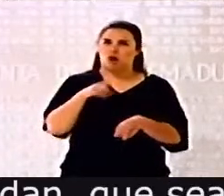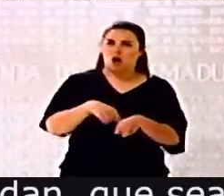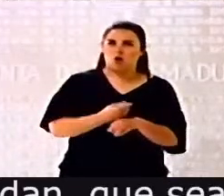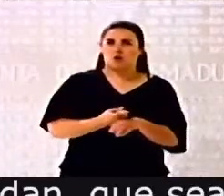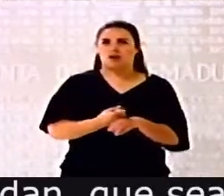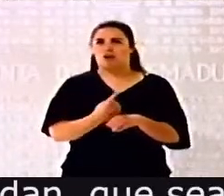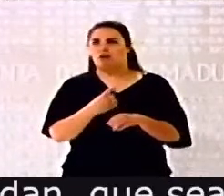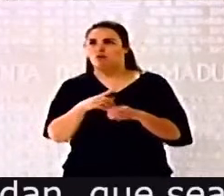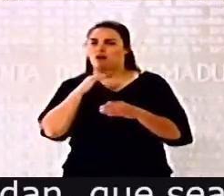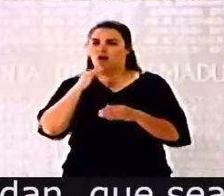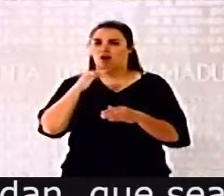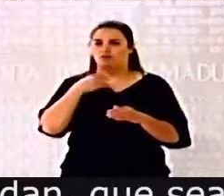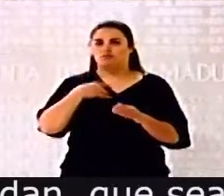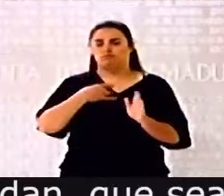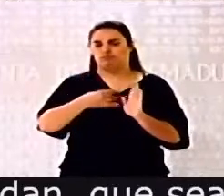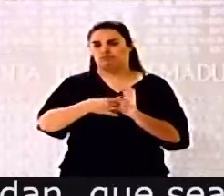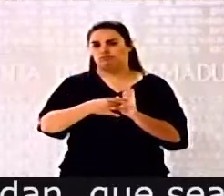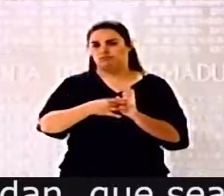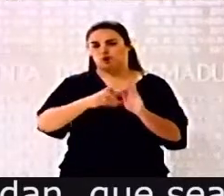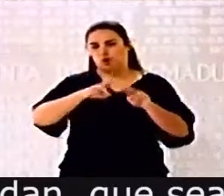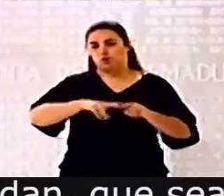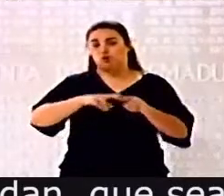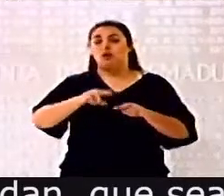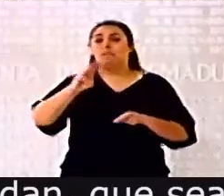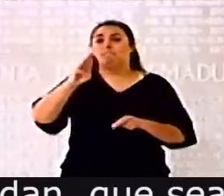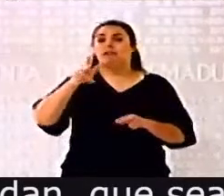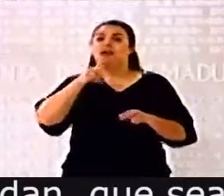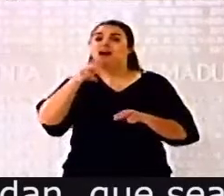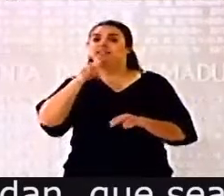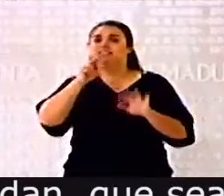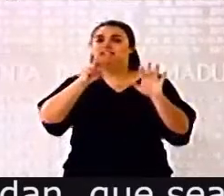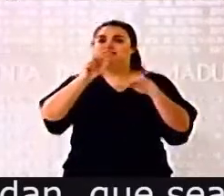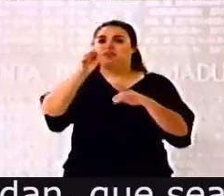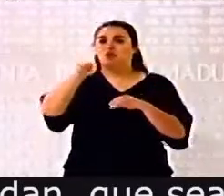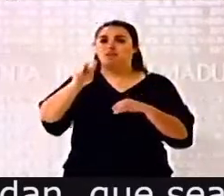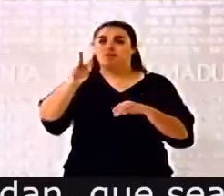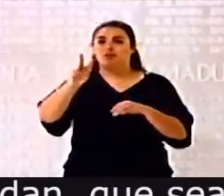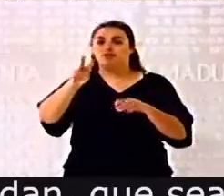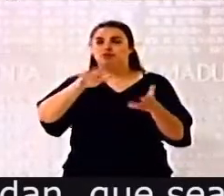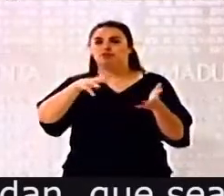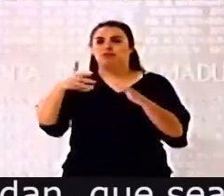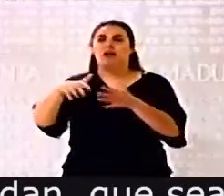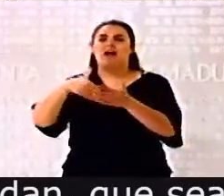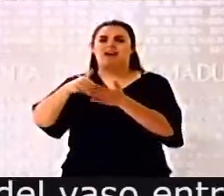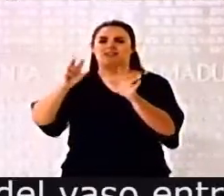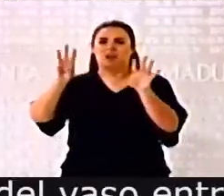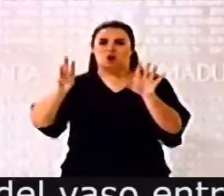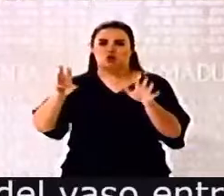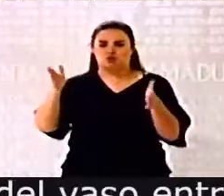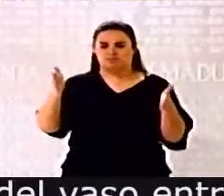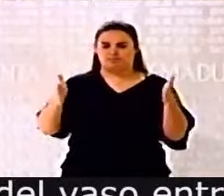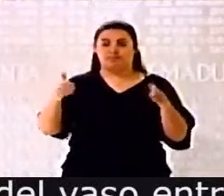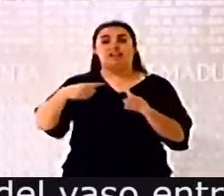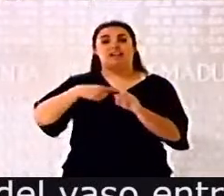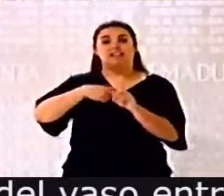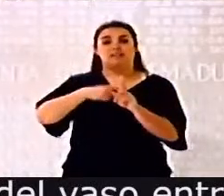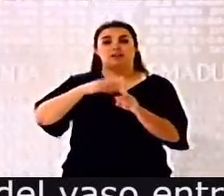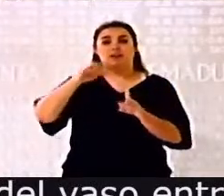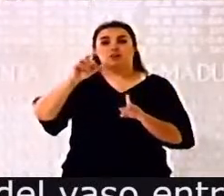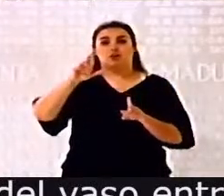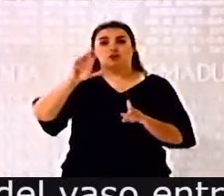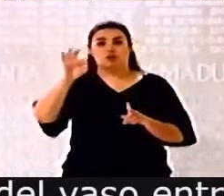algo, y que el pH del vaso esté entre 7,2 y 8, y los niveles de cloro